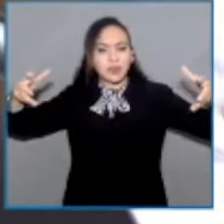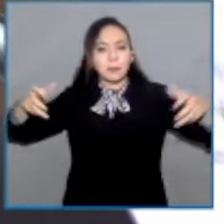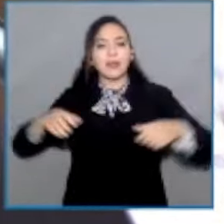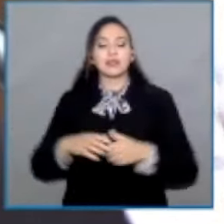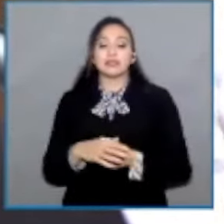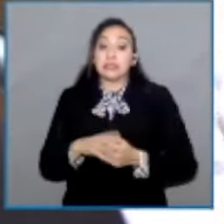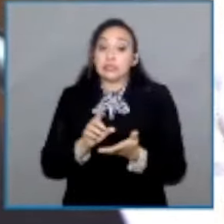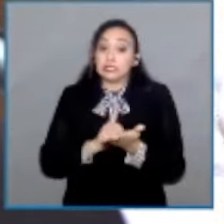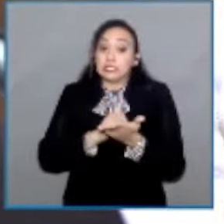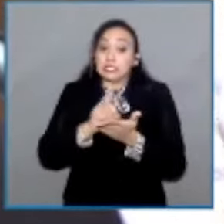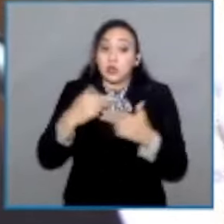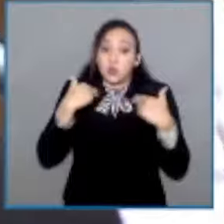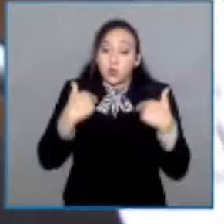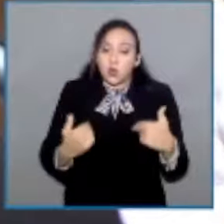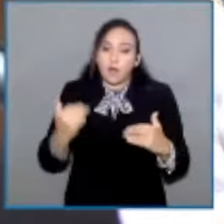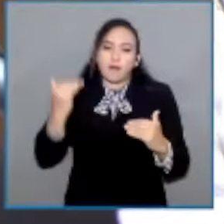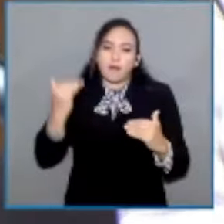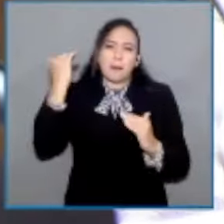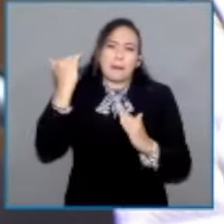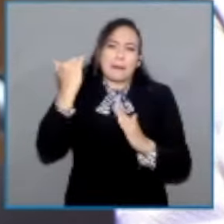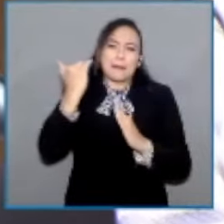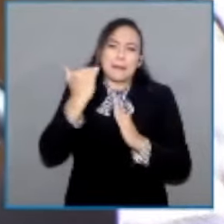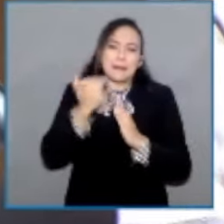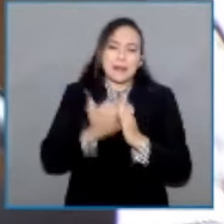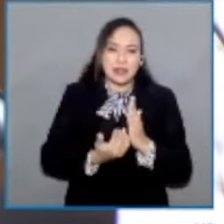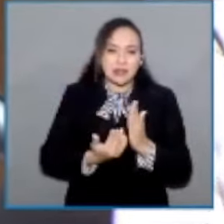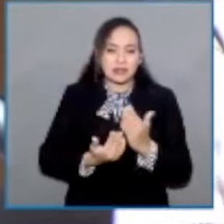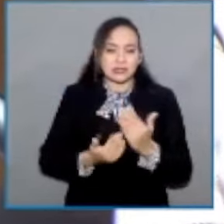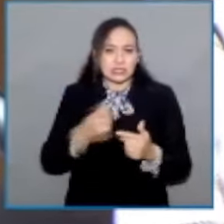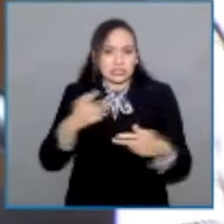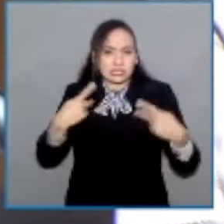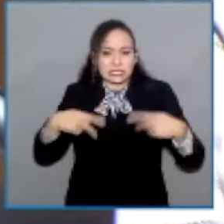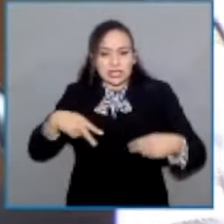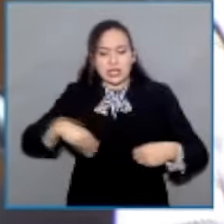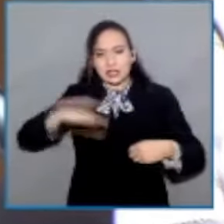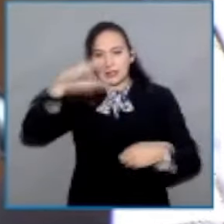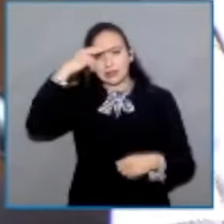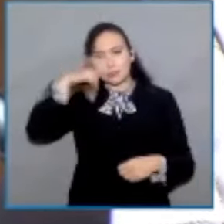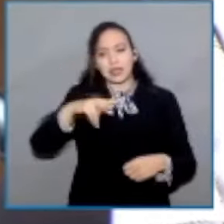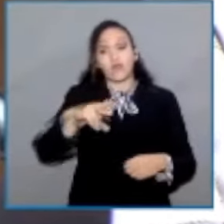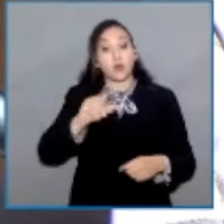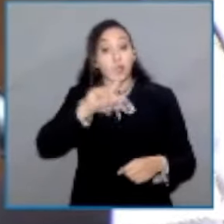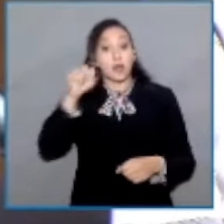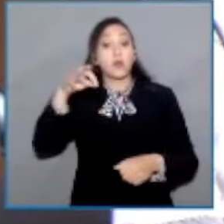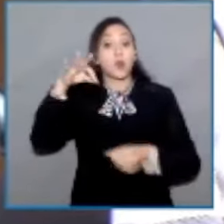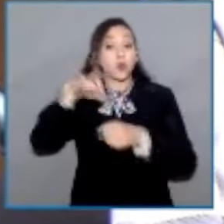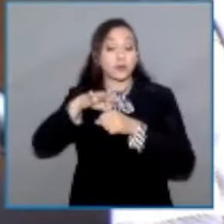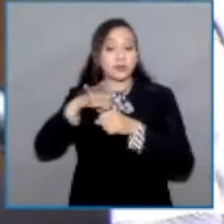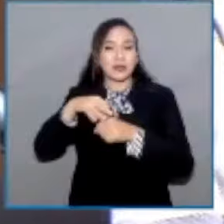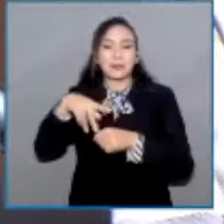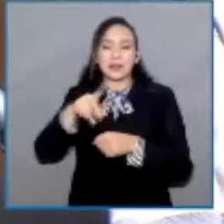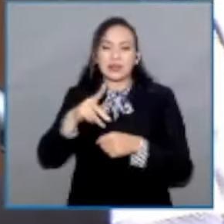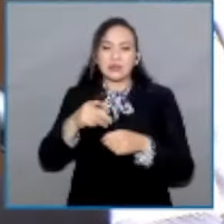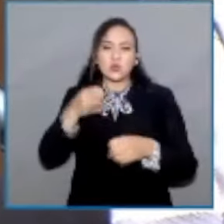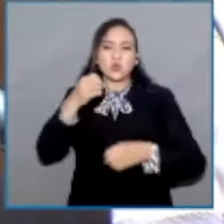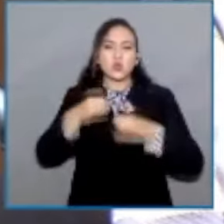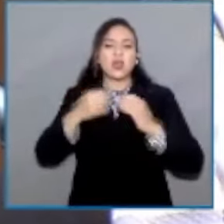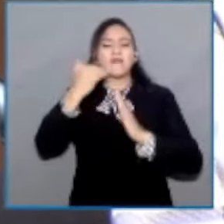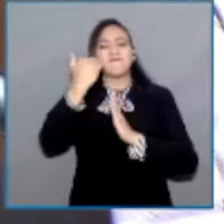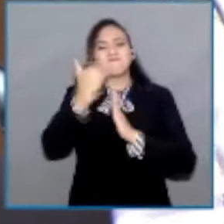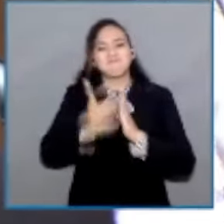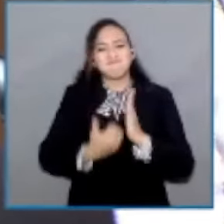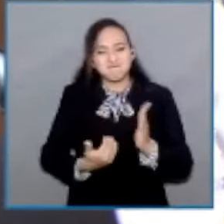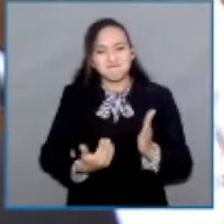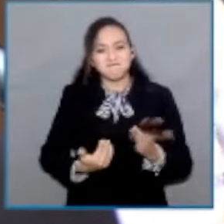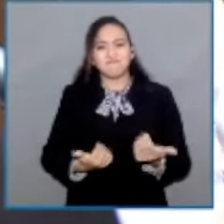país. No solo para los ciudadanos, que serán quienes voten, sino además para cualquier persona que